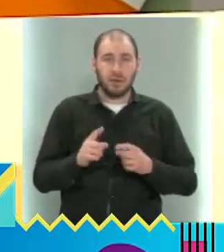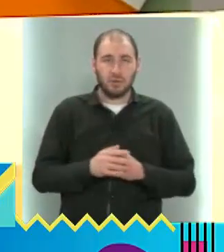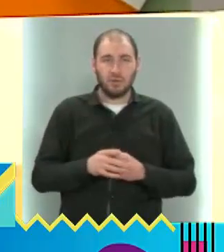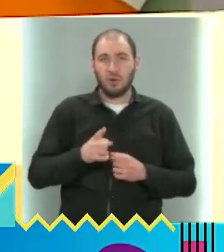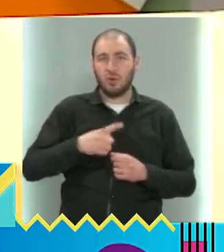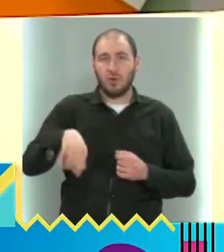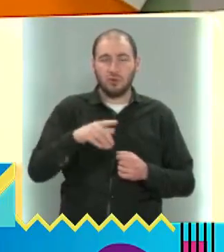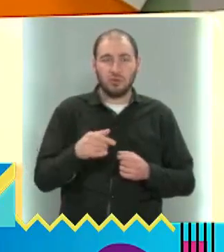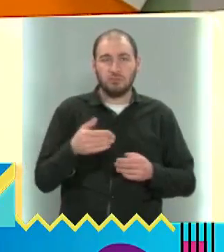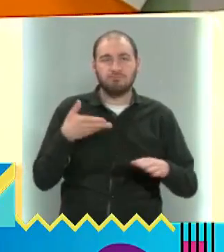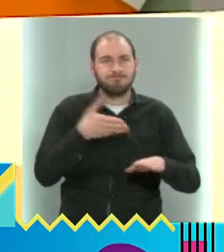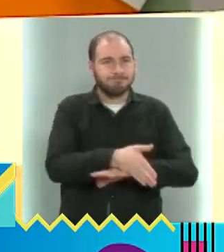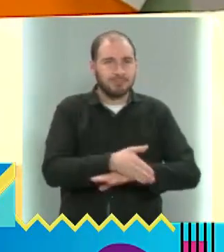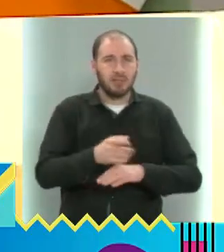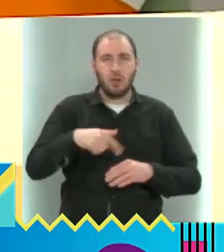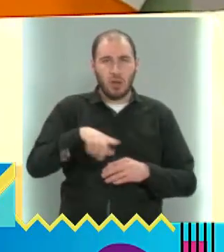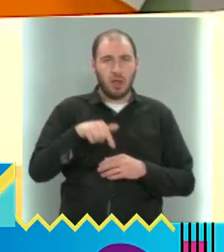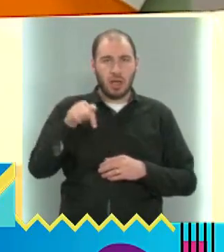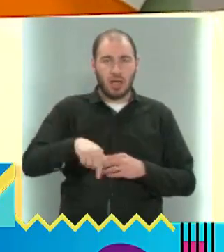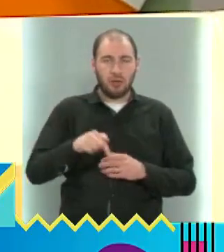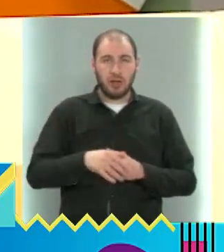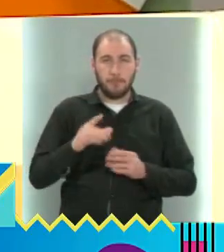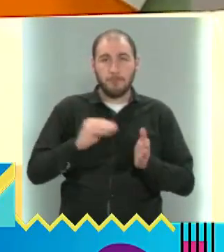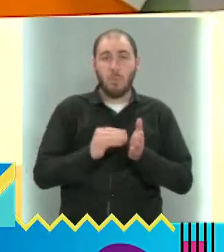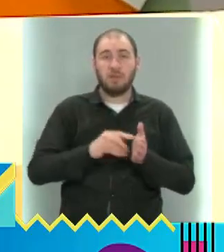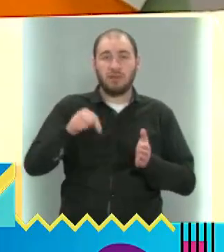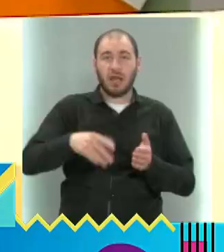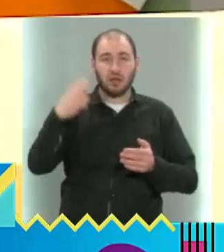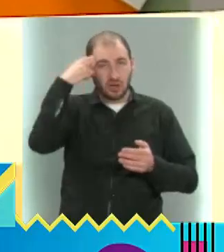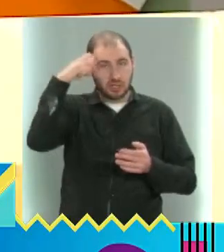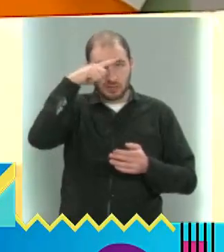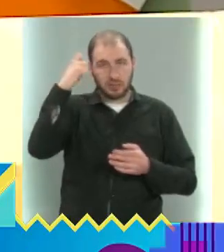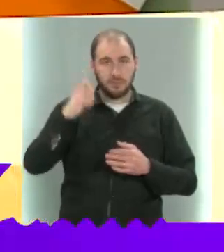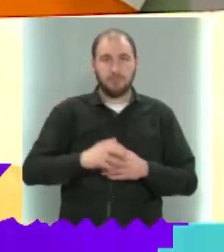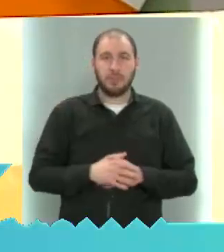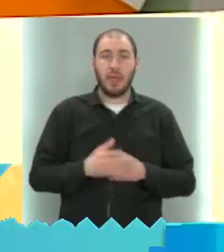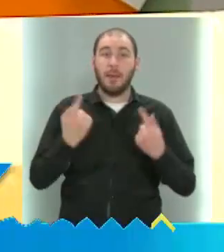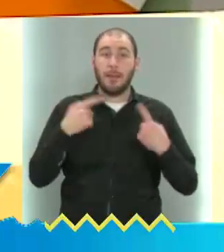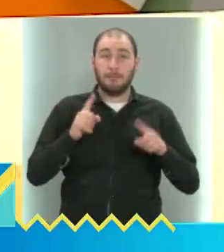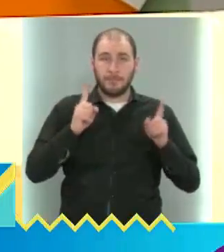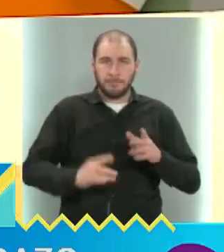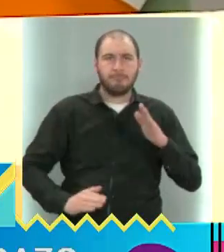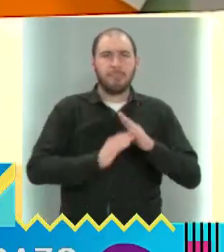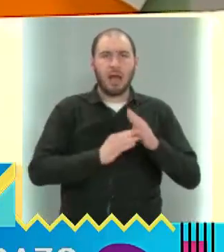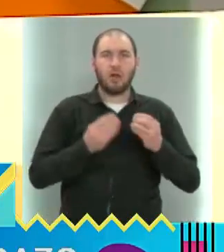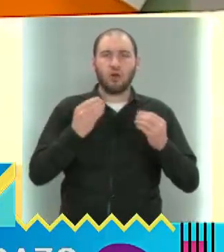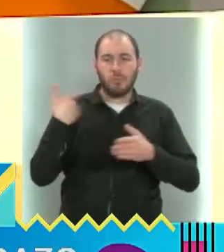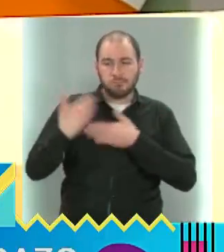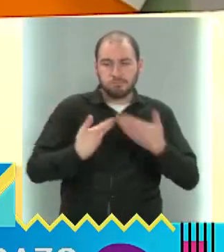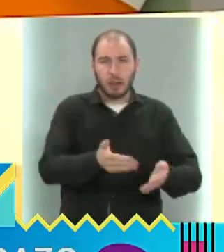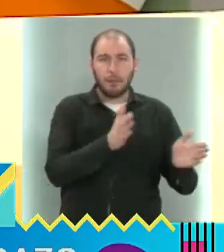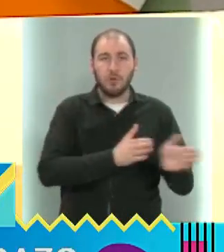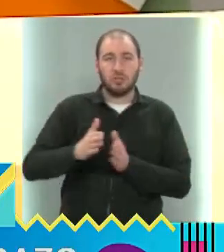lográbamos tener la incidencia que hemos tenido en estos momentos en el Congreso Nacional. Pero también es histórico por cómo se ha desarrollado